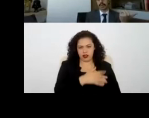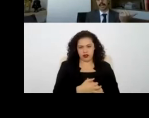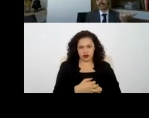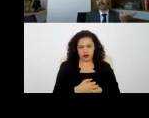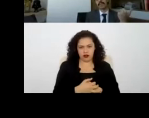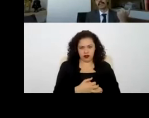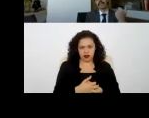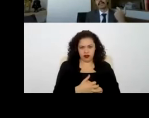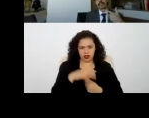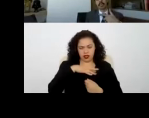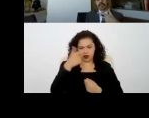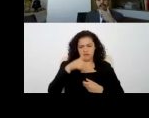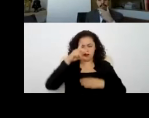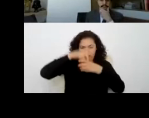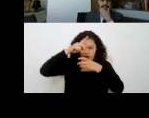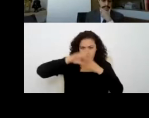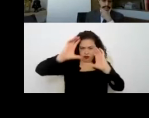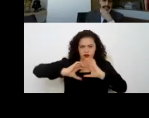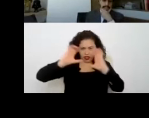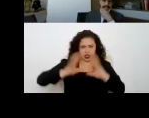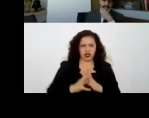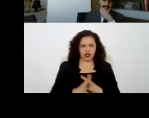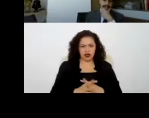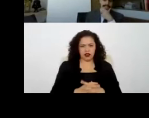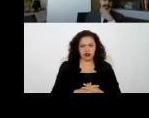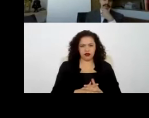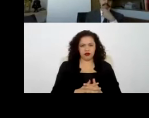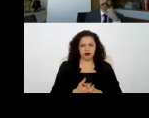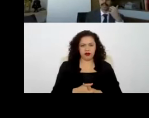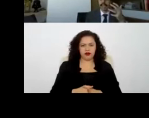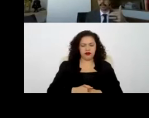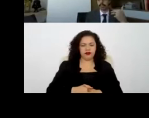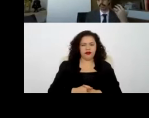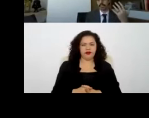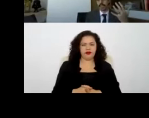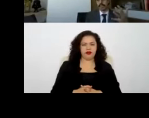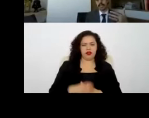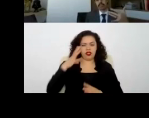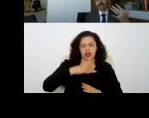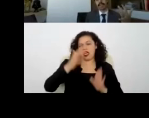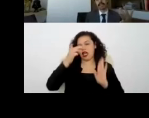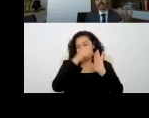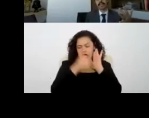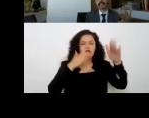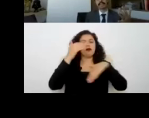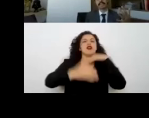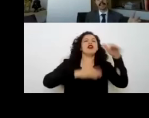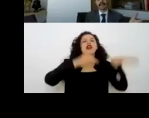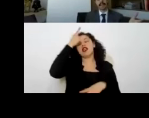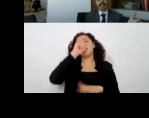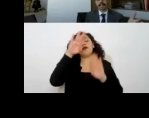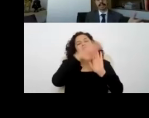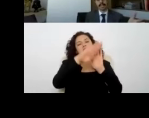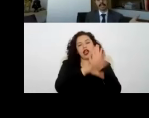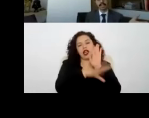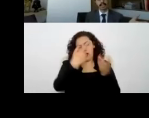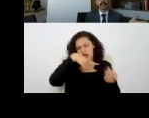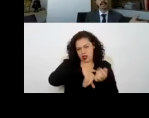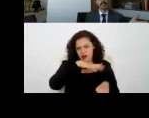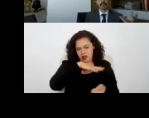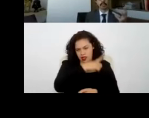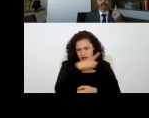a sus donantes y por otra parte establezca los criterios, los procedimientos y las medidas internas que deben